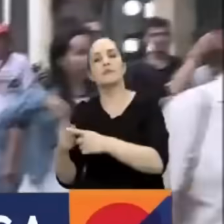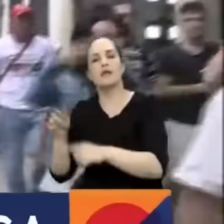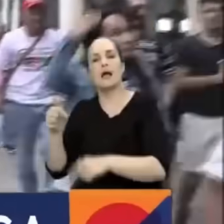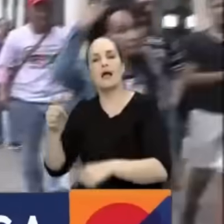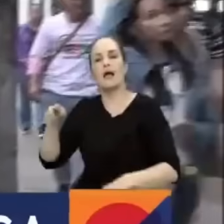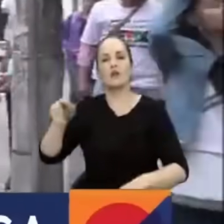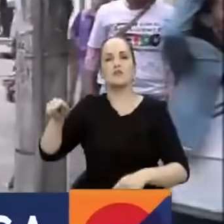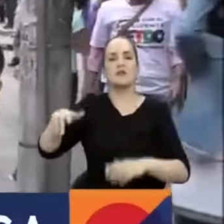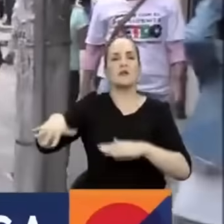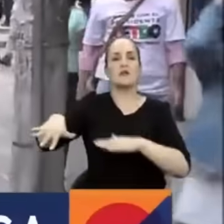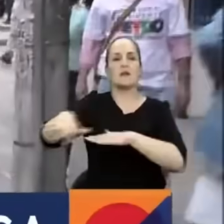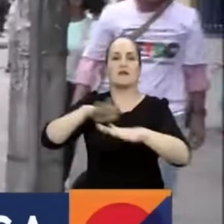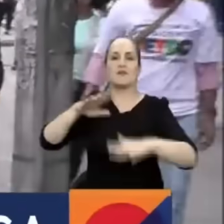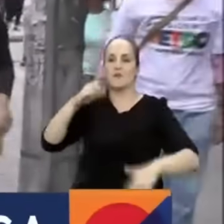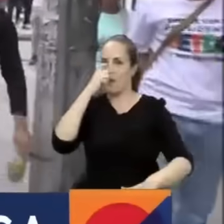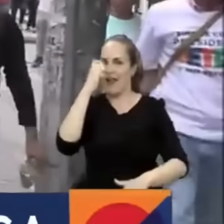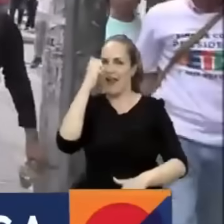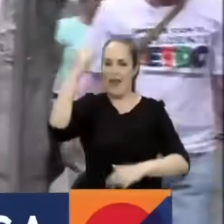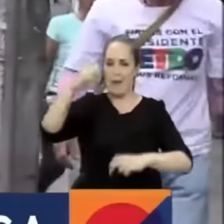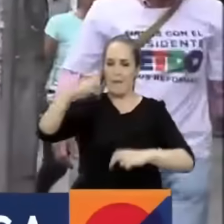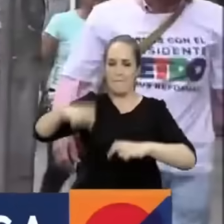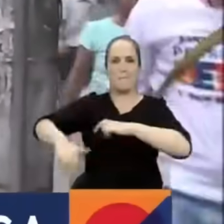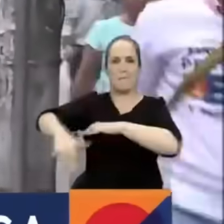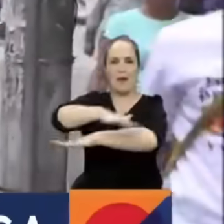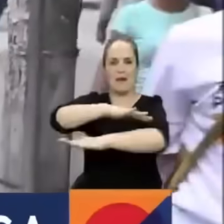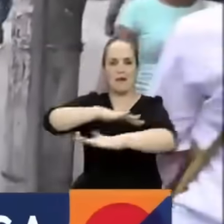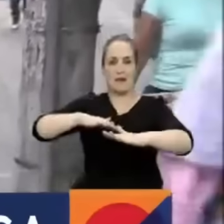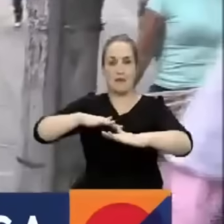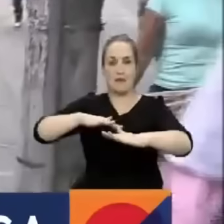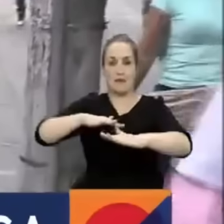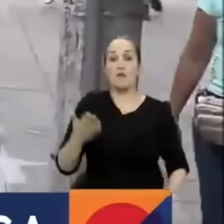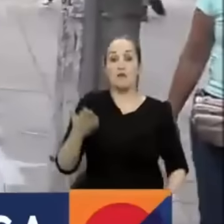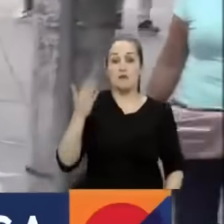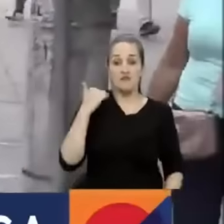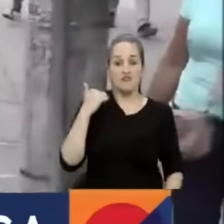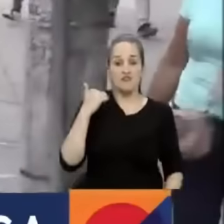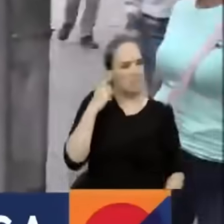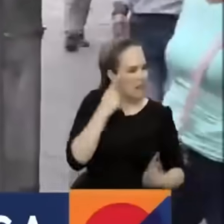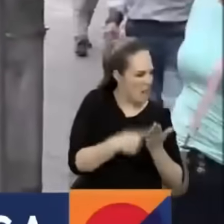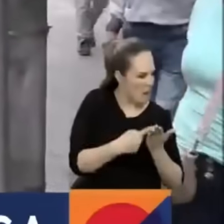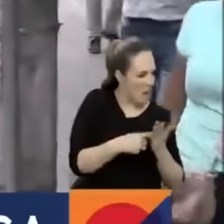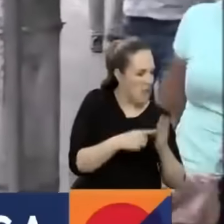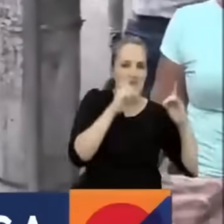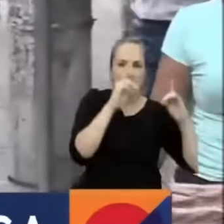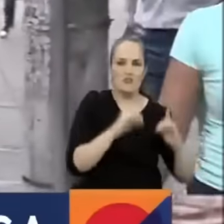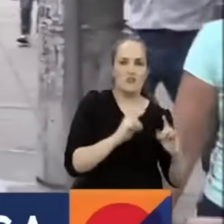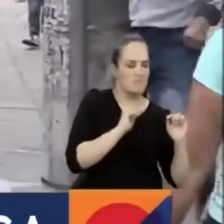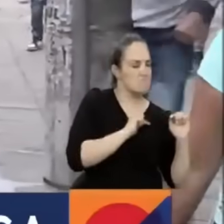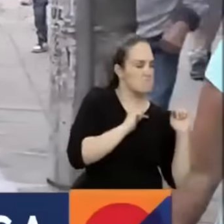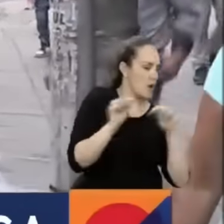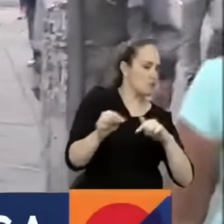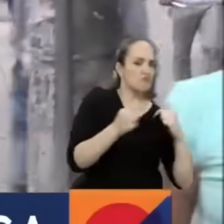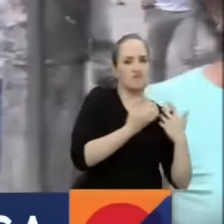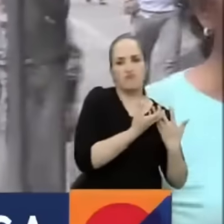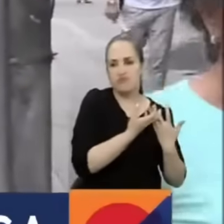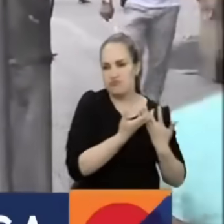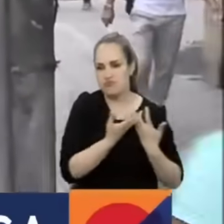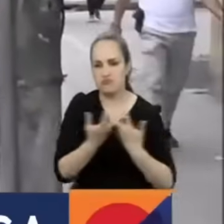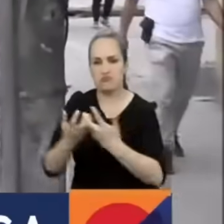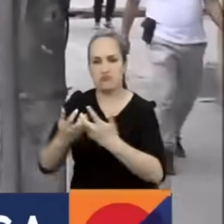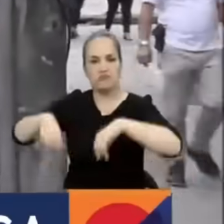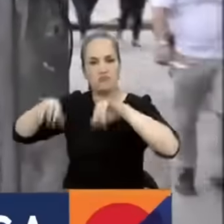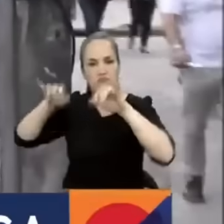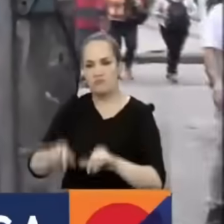Plaza Cívica Luis Carlos Galán Sarmiento. Hace contados minutos tomaron esa decisión para allí nuevamente